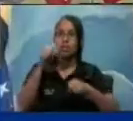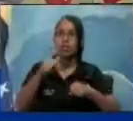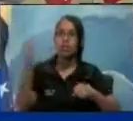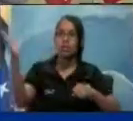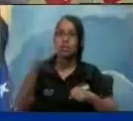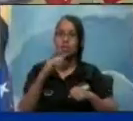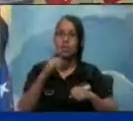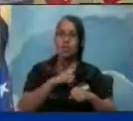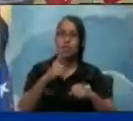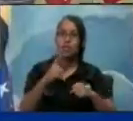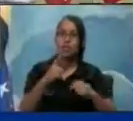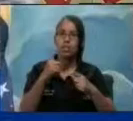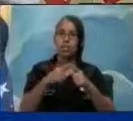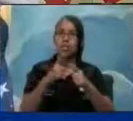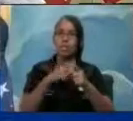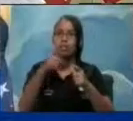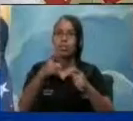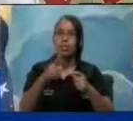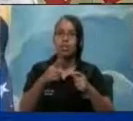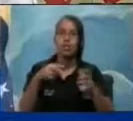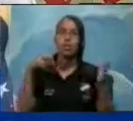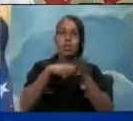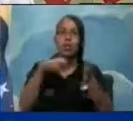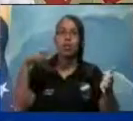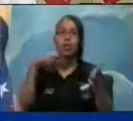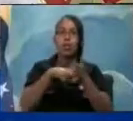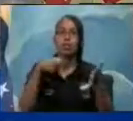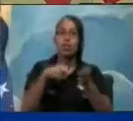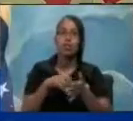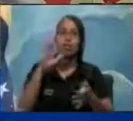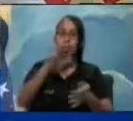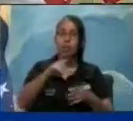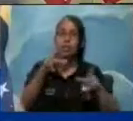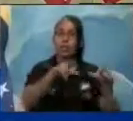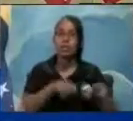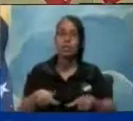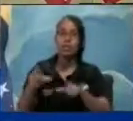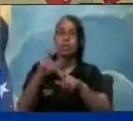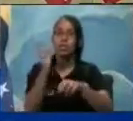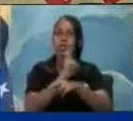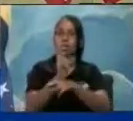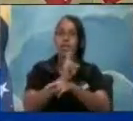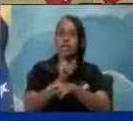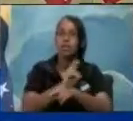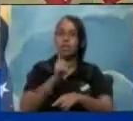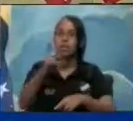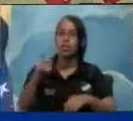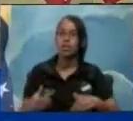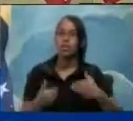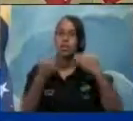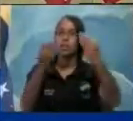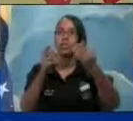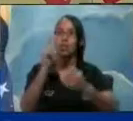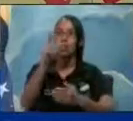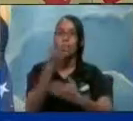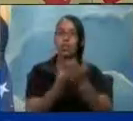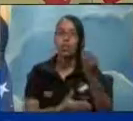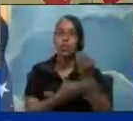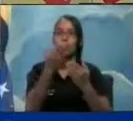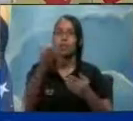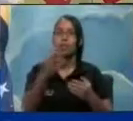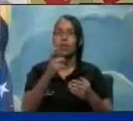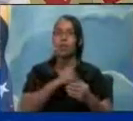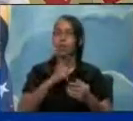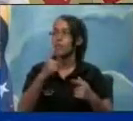se vienen acercando, y el cojito estaba ahí, amados hermanos. Inmediatamente extendió las dos manos